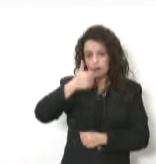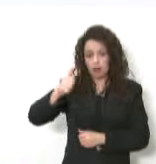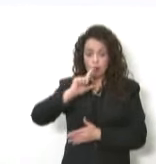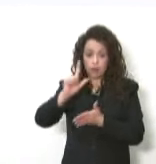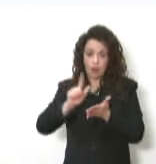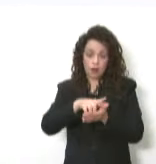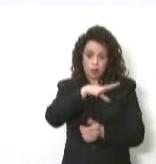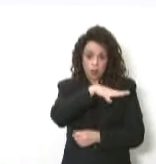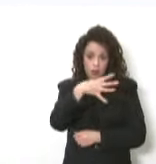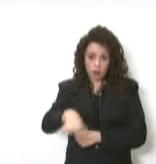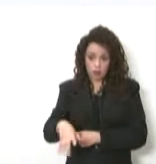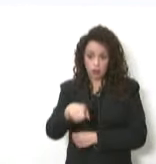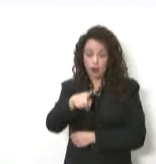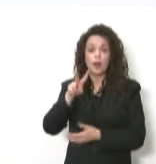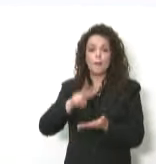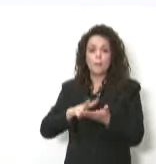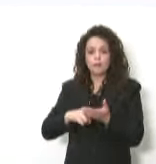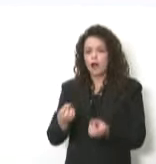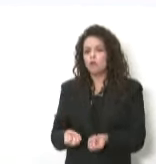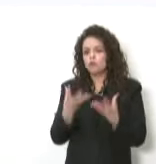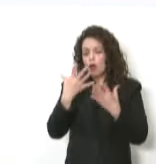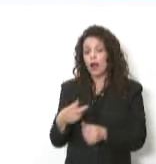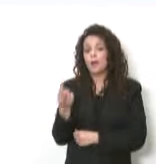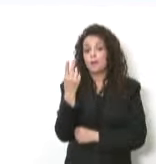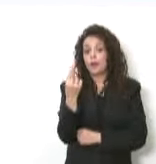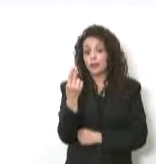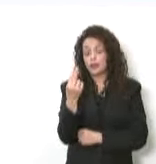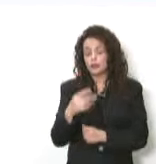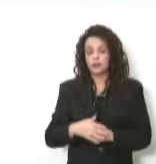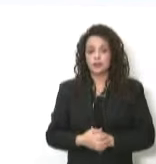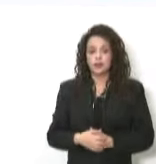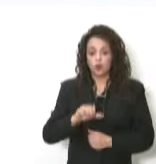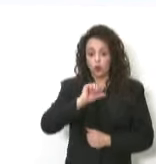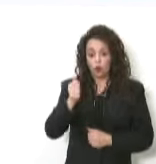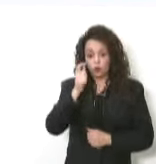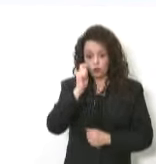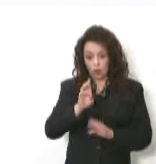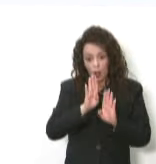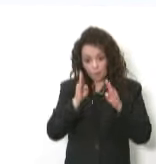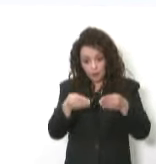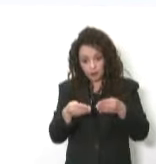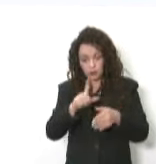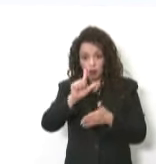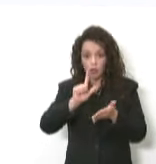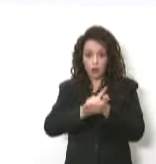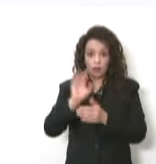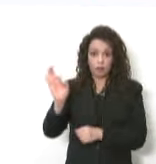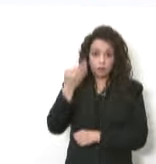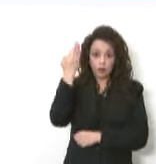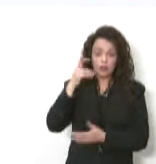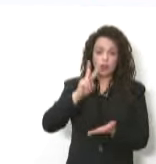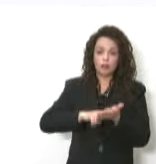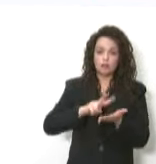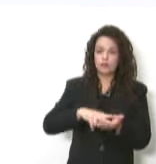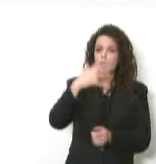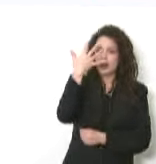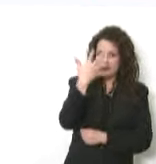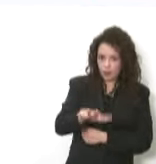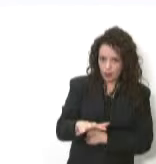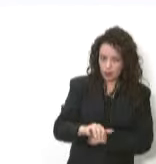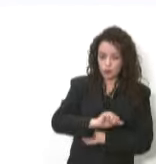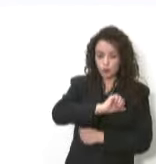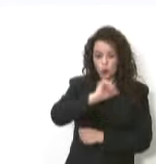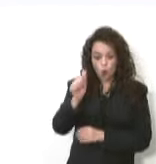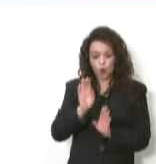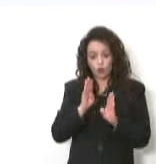general, valen el 25. Luego las obligaciones específicas de la ley federal valen 10, y las obligaciones